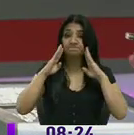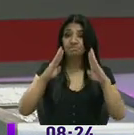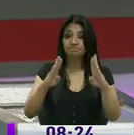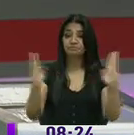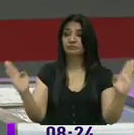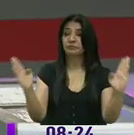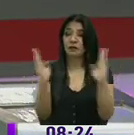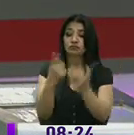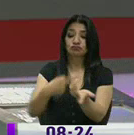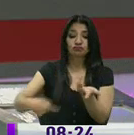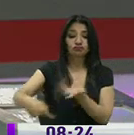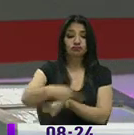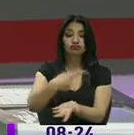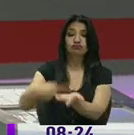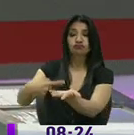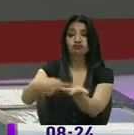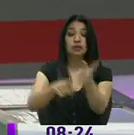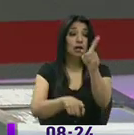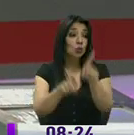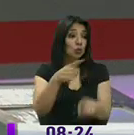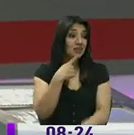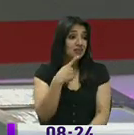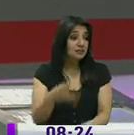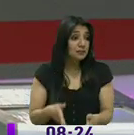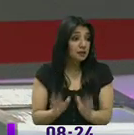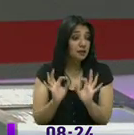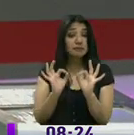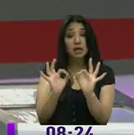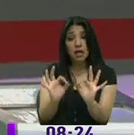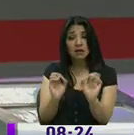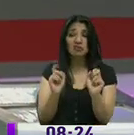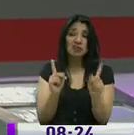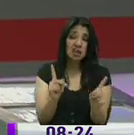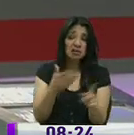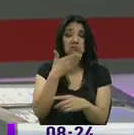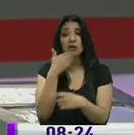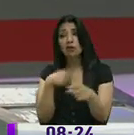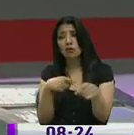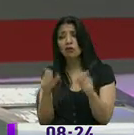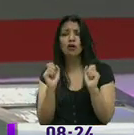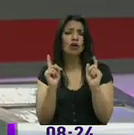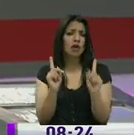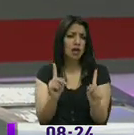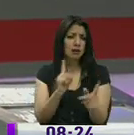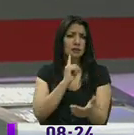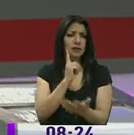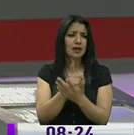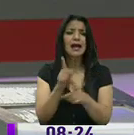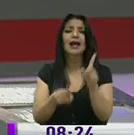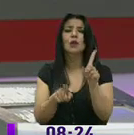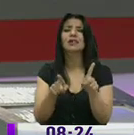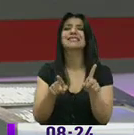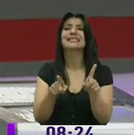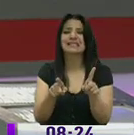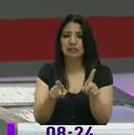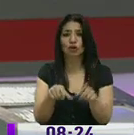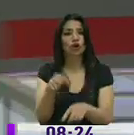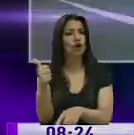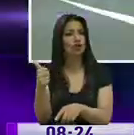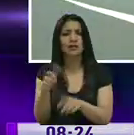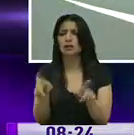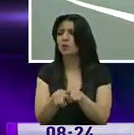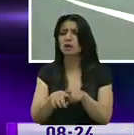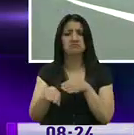lados así como muchos usuarios han dicho que las vías están en mejor movilidad es verdad algunas que sí están otras están exactamente